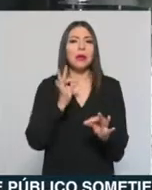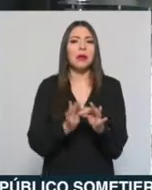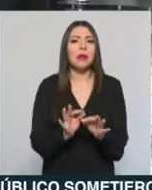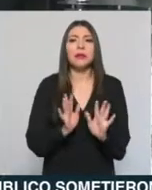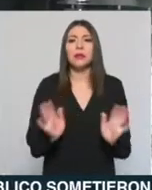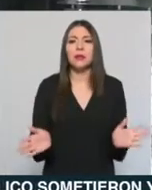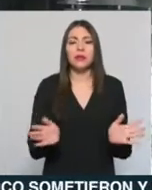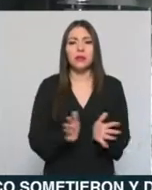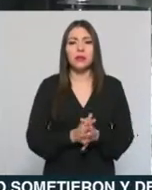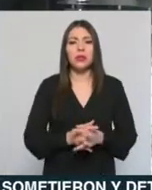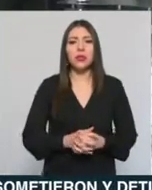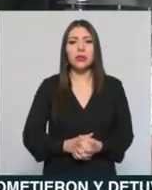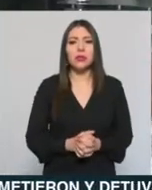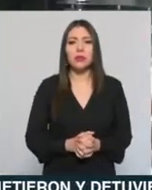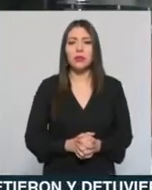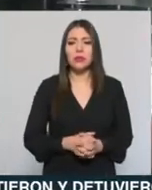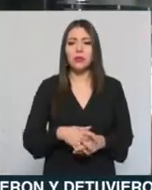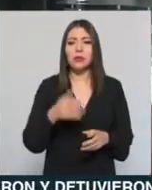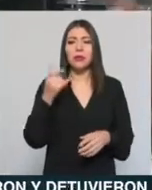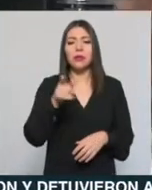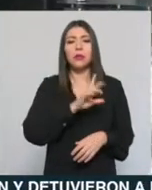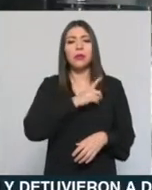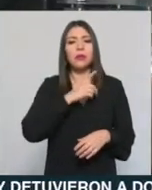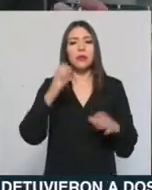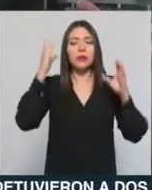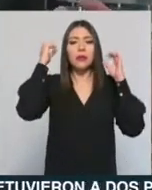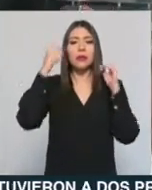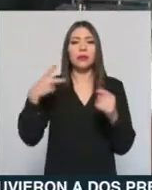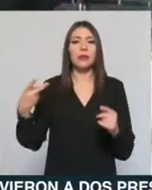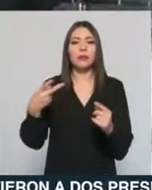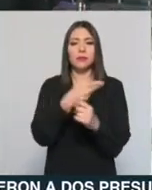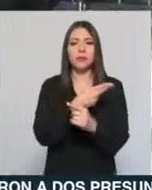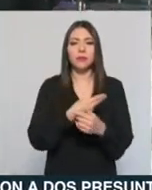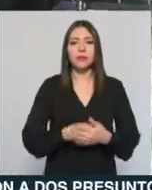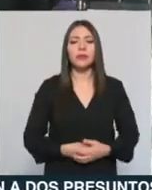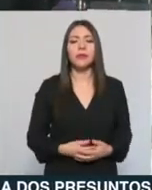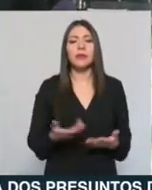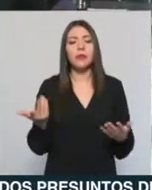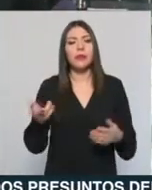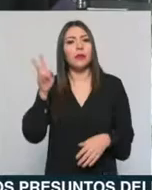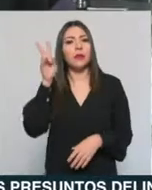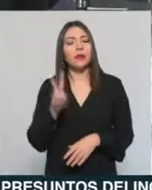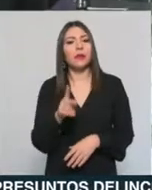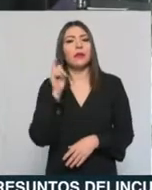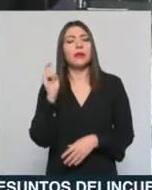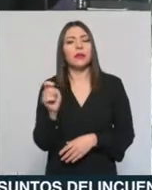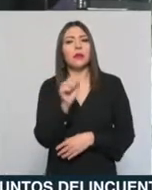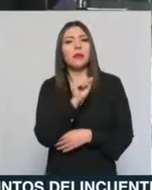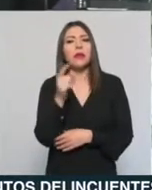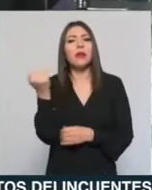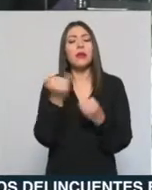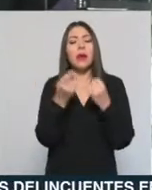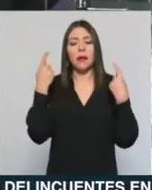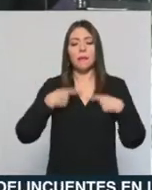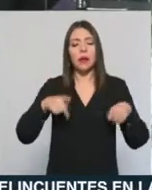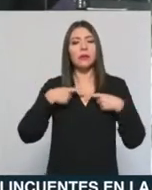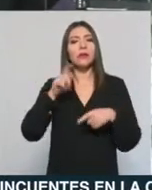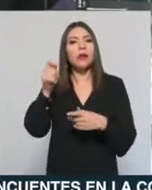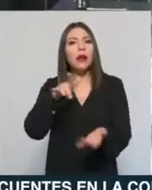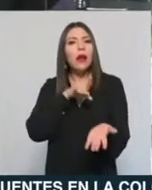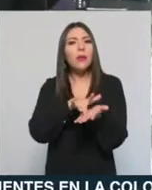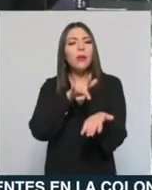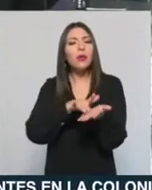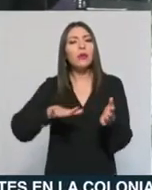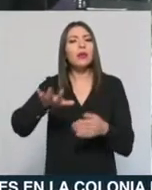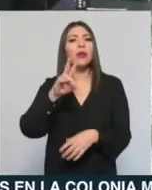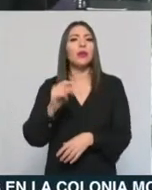así, ¿no? Yo voy a donar mi cabello y llegas, te lo cortan y ya. Y qué mala onda que también que la parte que lo está donando, pues que no se